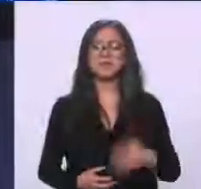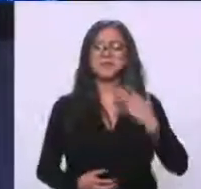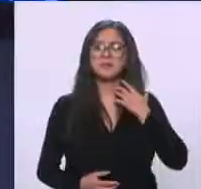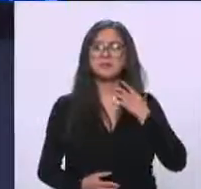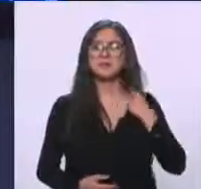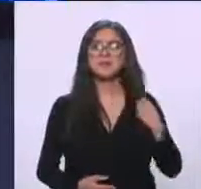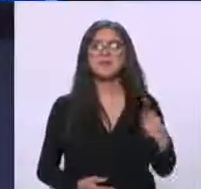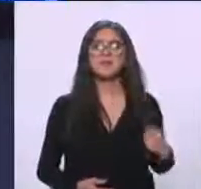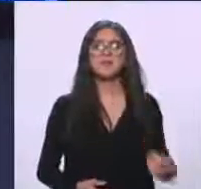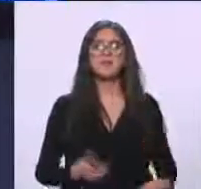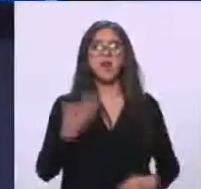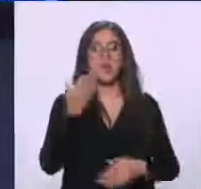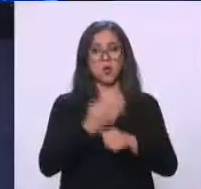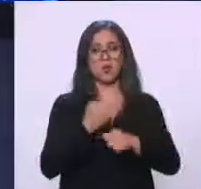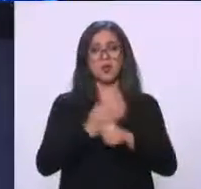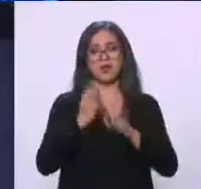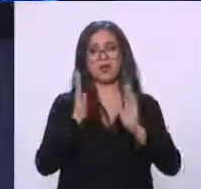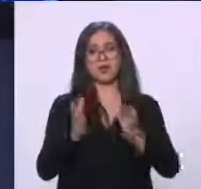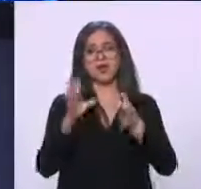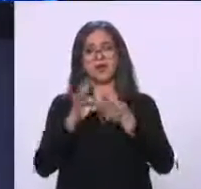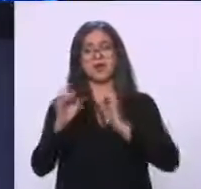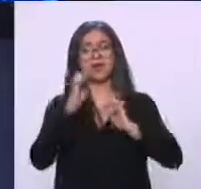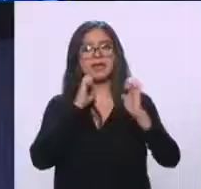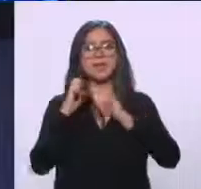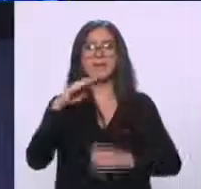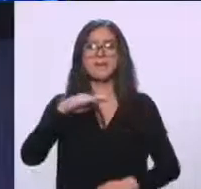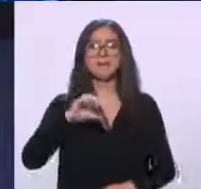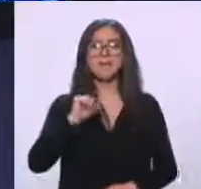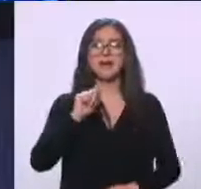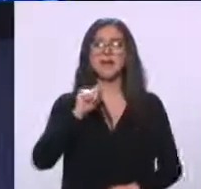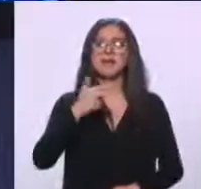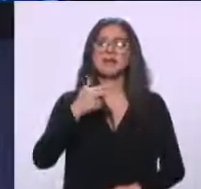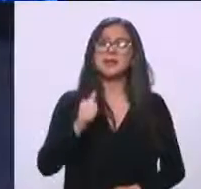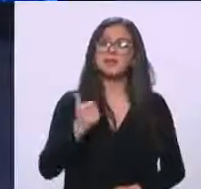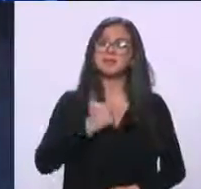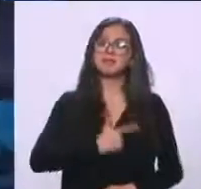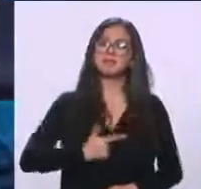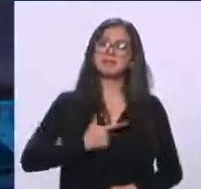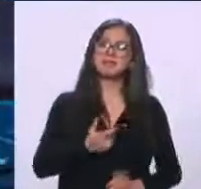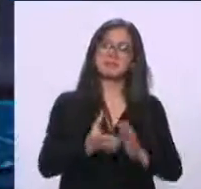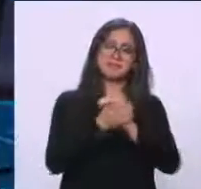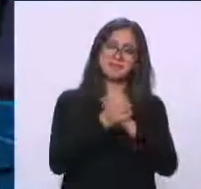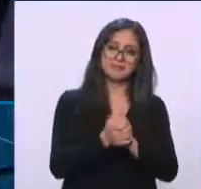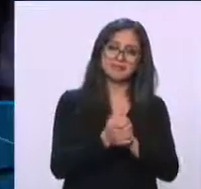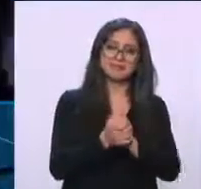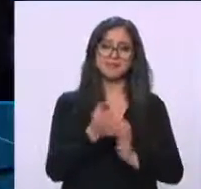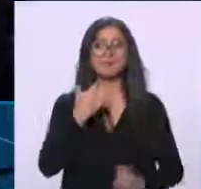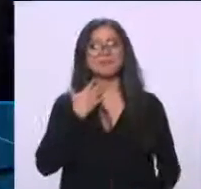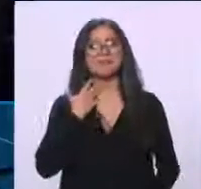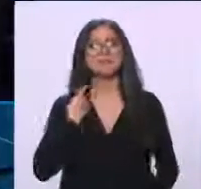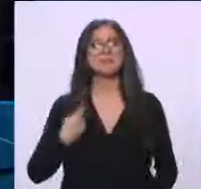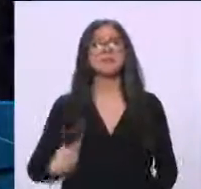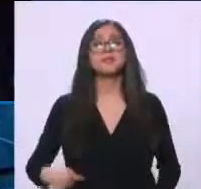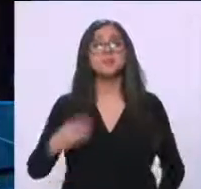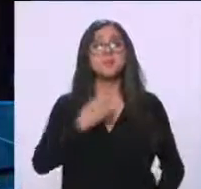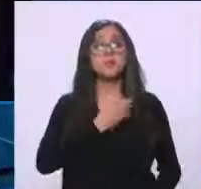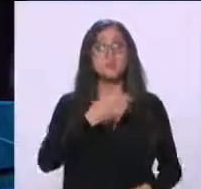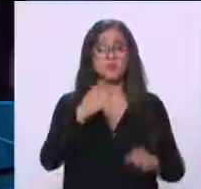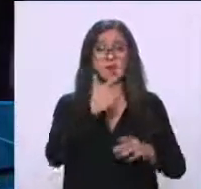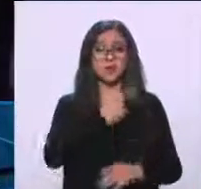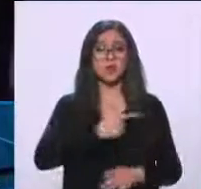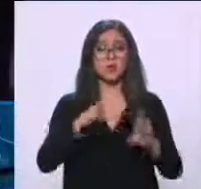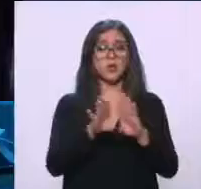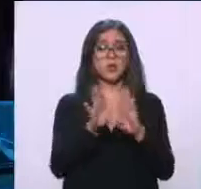Ya está con nosotros, ya nos acompaña la periodista Marta Samarripa, a quien saludo con muchísimo gusto. Marta, muy buenas noches, ¿cómo estás? ¿Cómo te